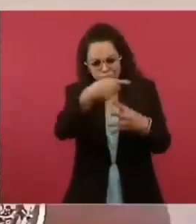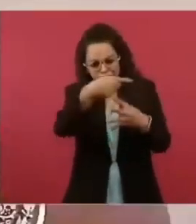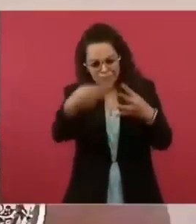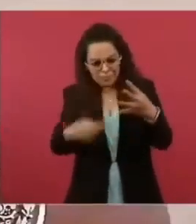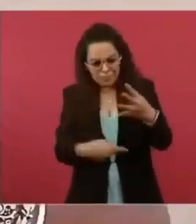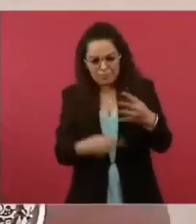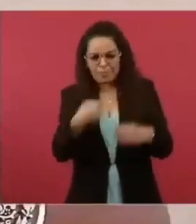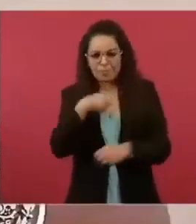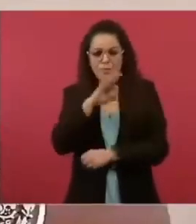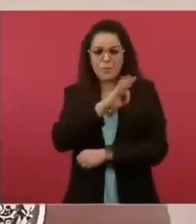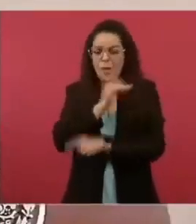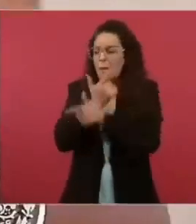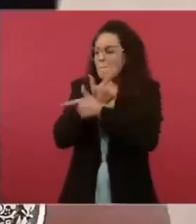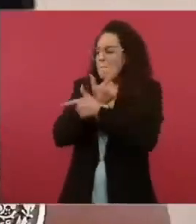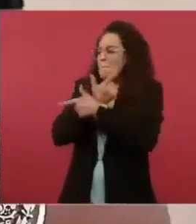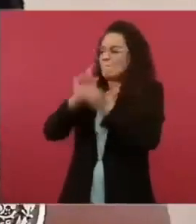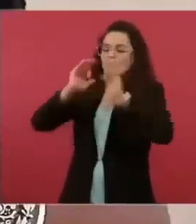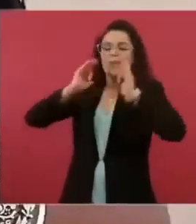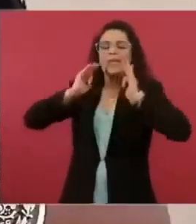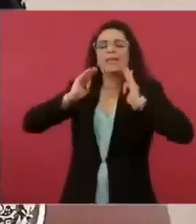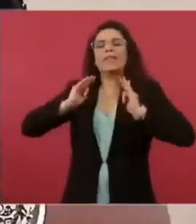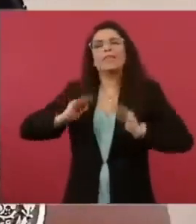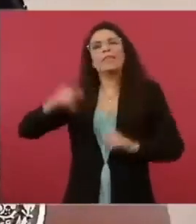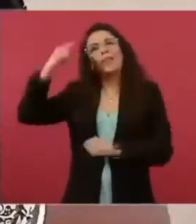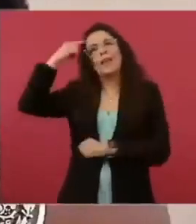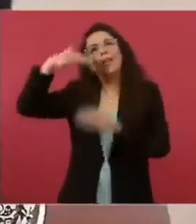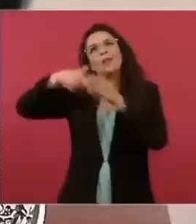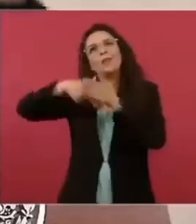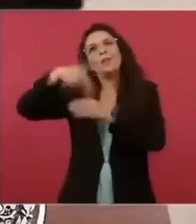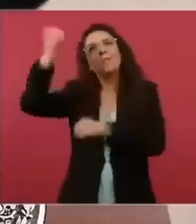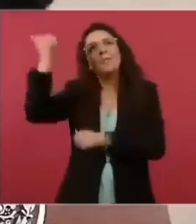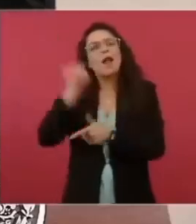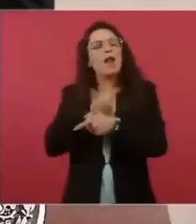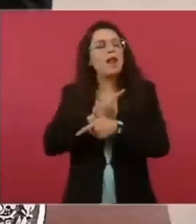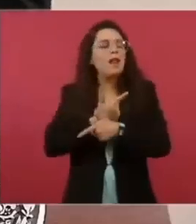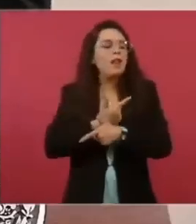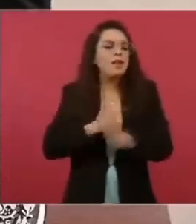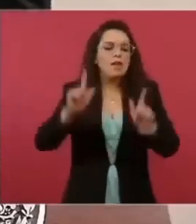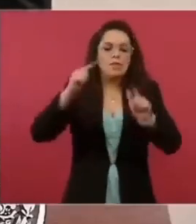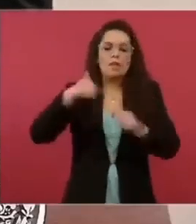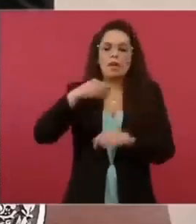Palenque, tranquilo, con mi conciencia tranquila. Y ya se echó a andar